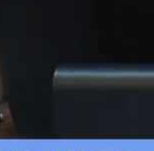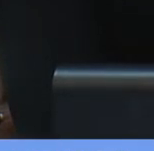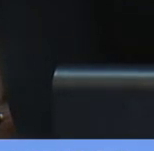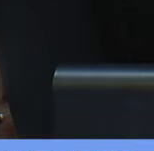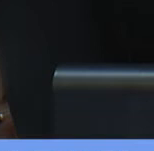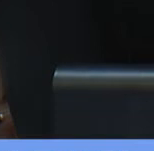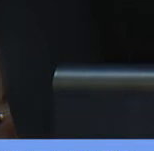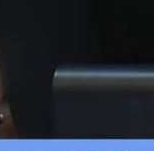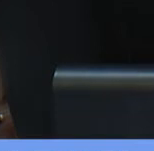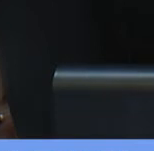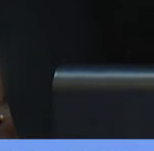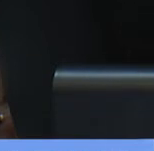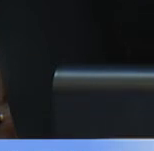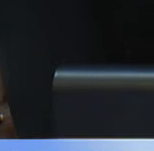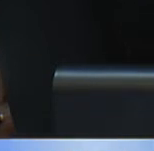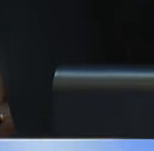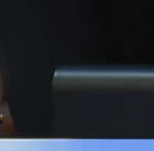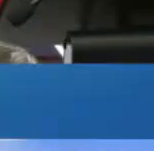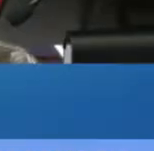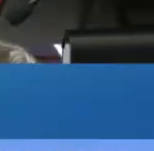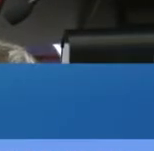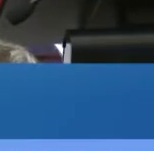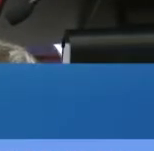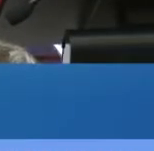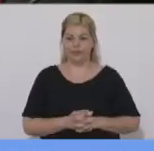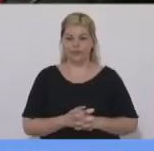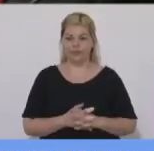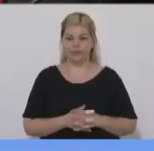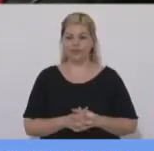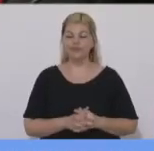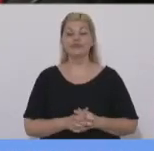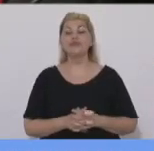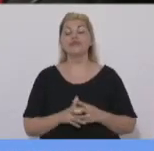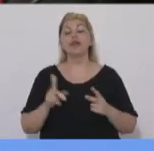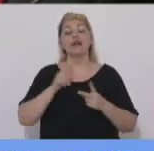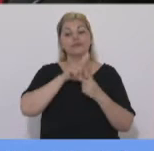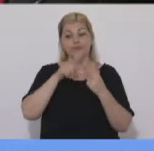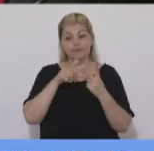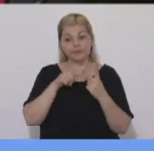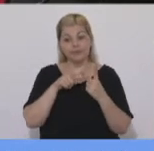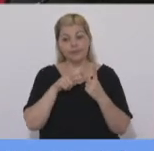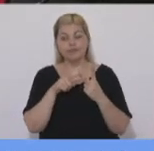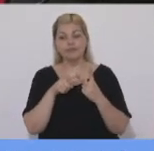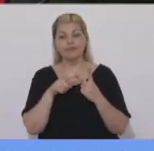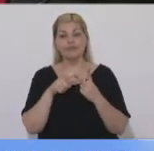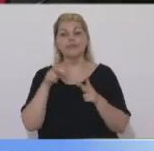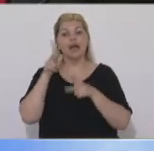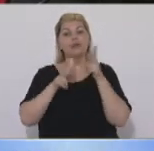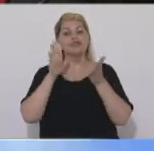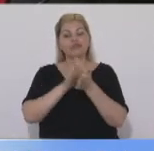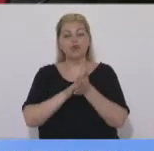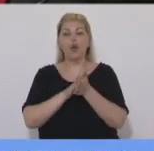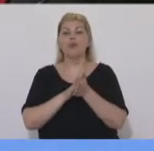Estado para poder garantizarle un futuro digno a los pibes y a las pibas de nuestro país. Y en segundo lugar, hacer referencia al tratamiento